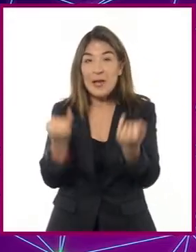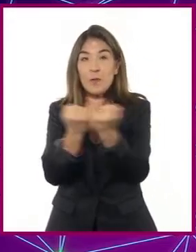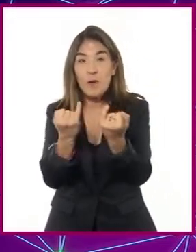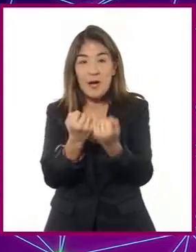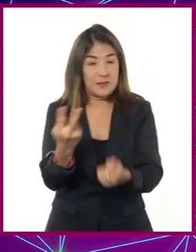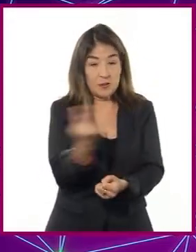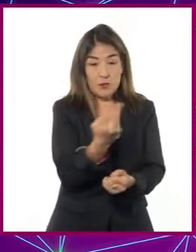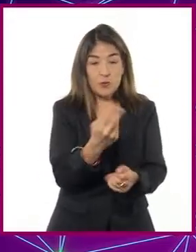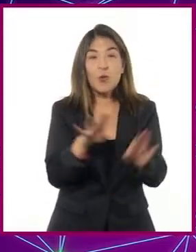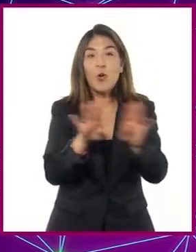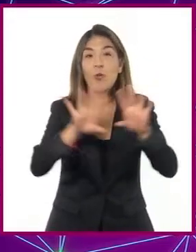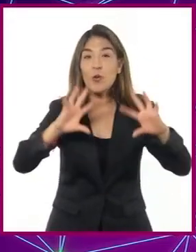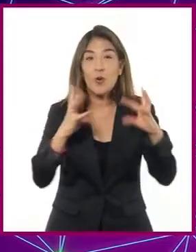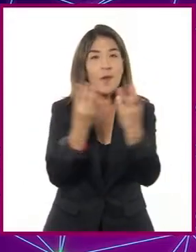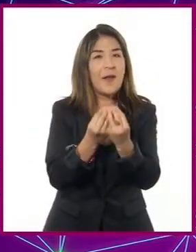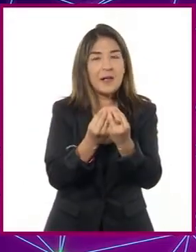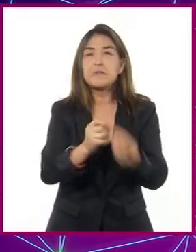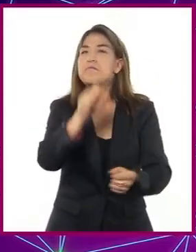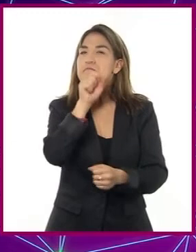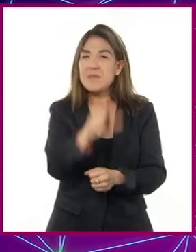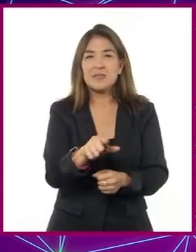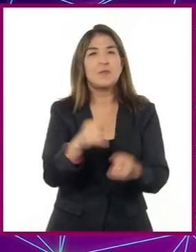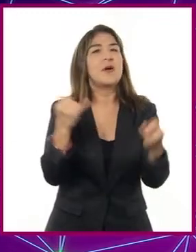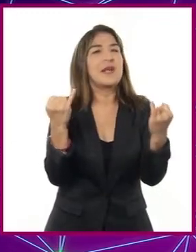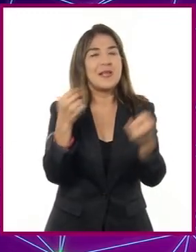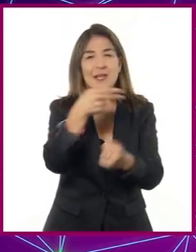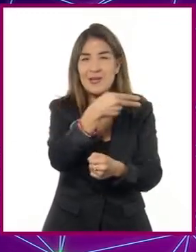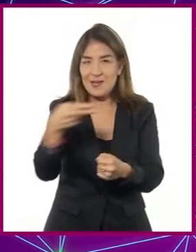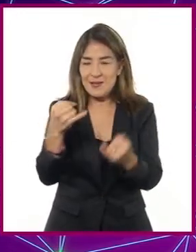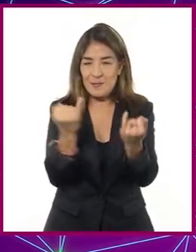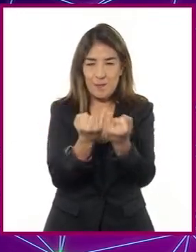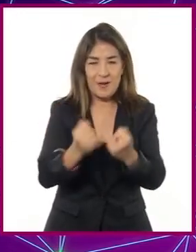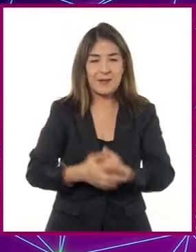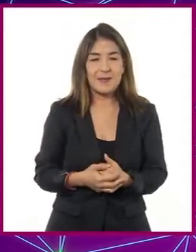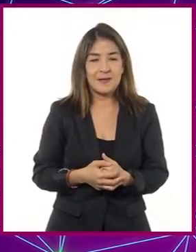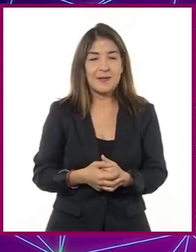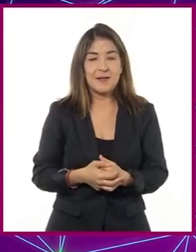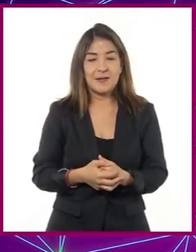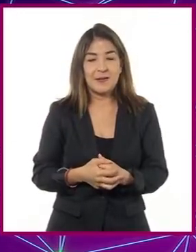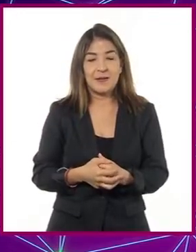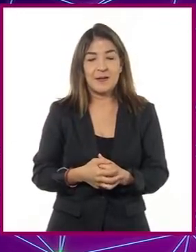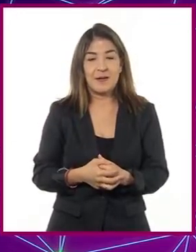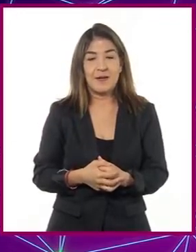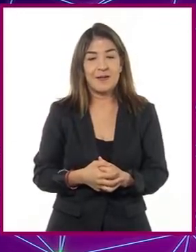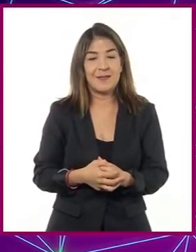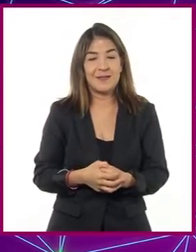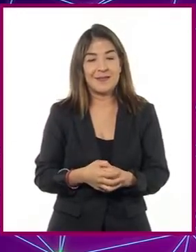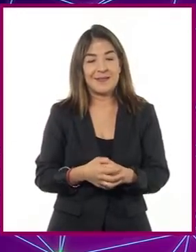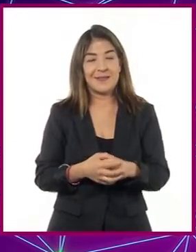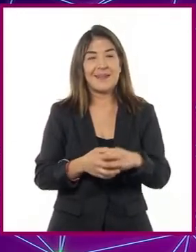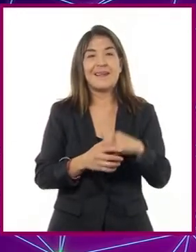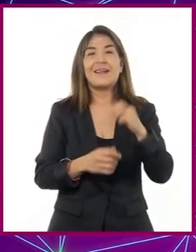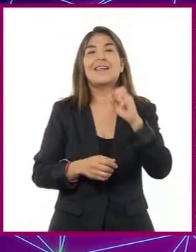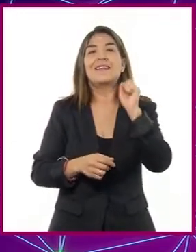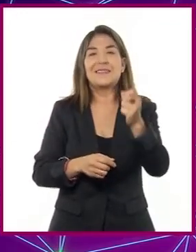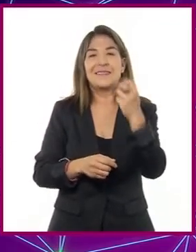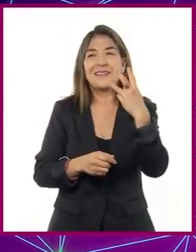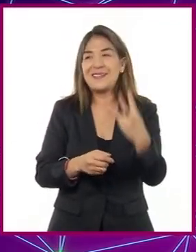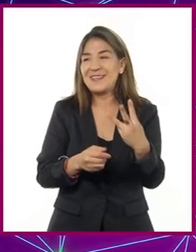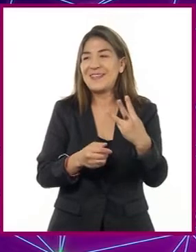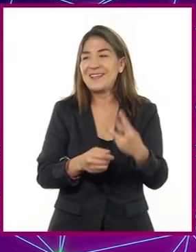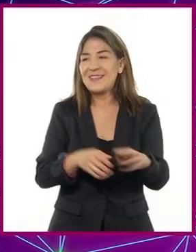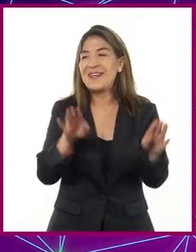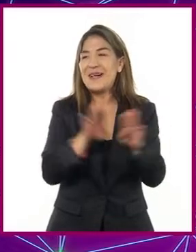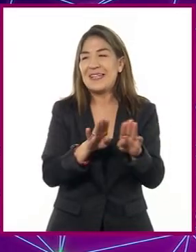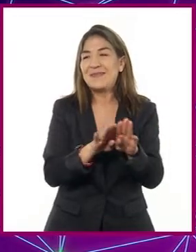son iguales. Noción 3. Si de cosas iguales se